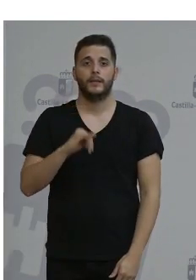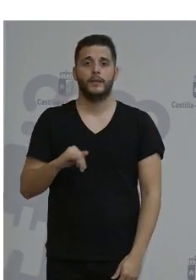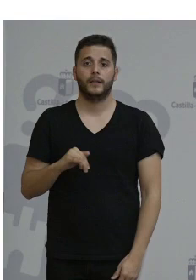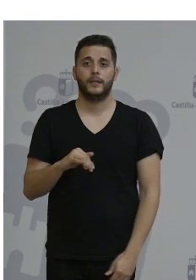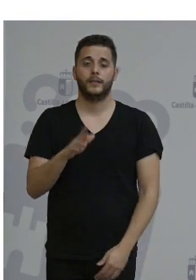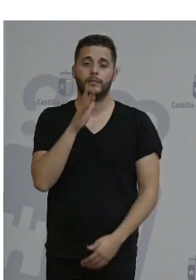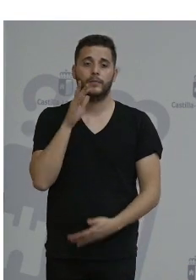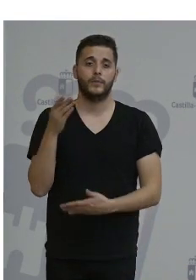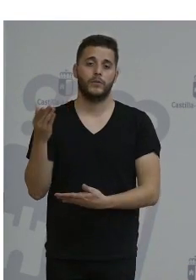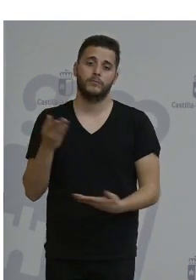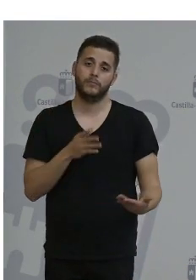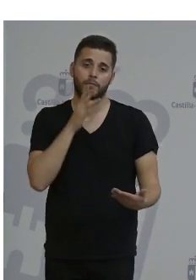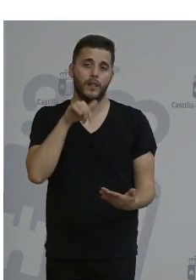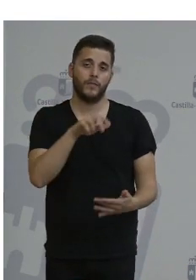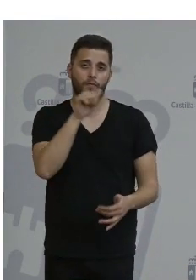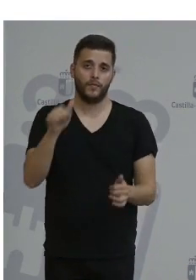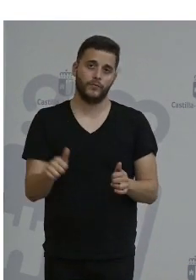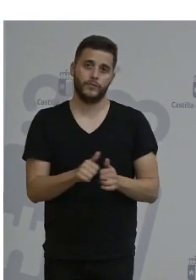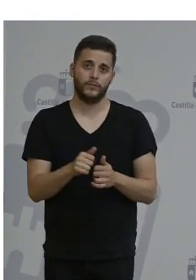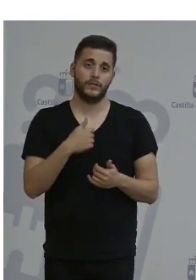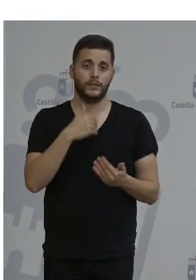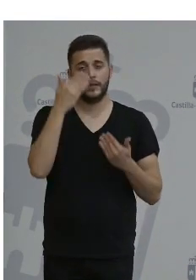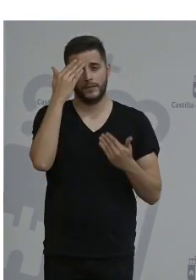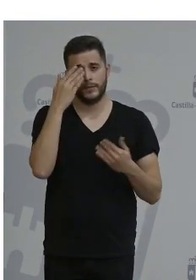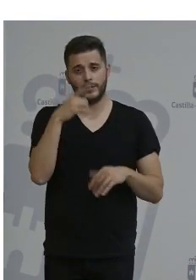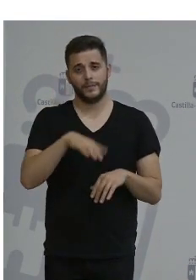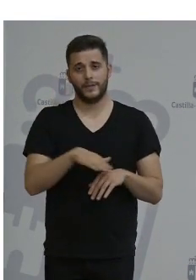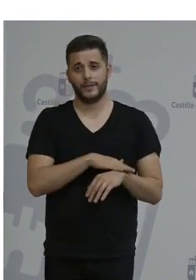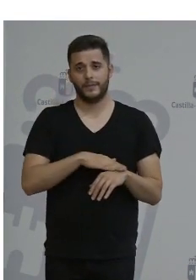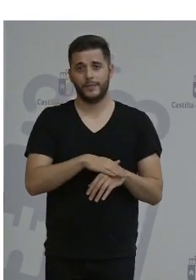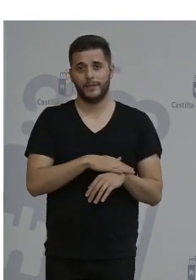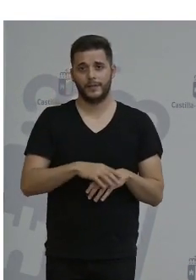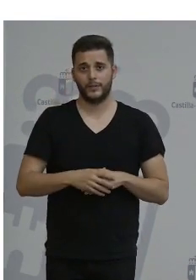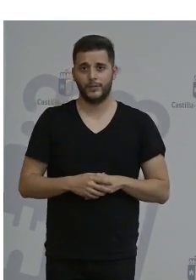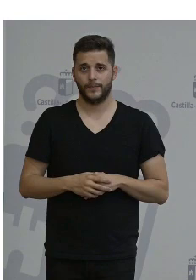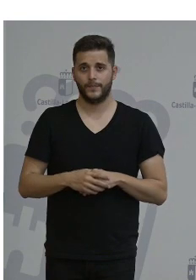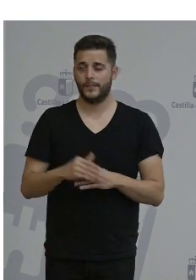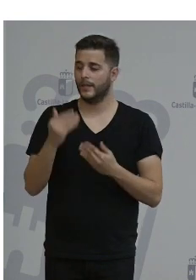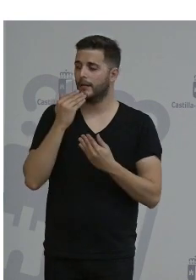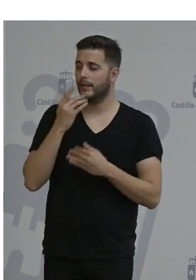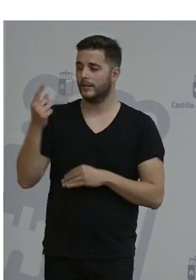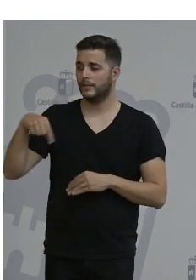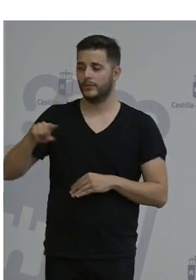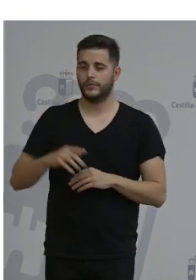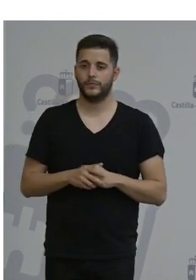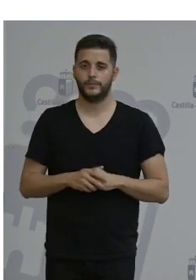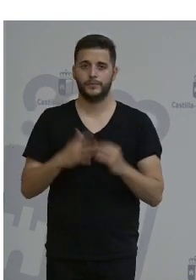disposición por estar con nosotros aquí. Y, bueno, enhorabuena al Ministerio por el premio. Gracias a vosotros. Gracias.